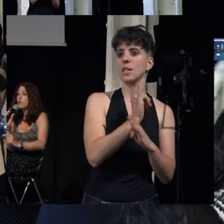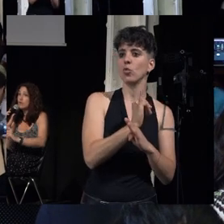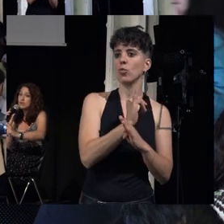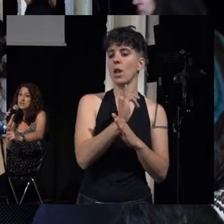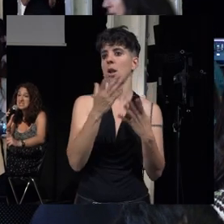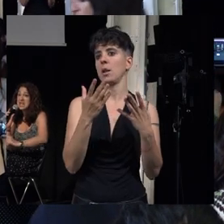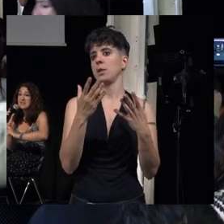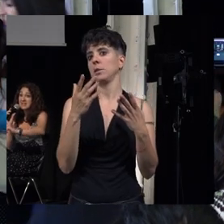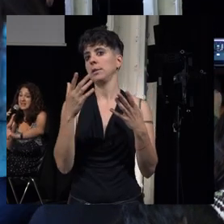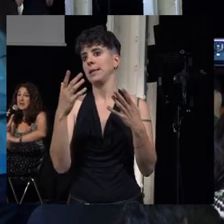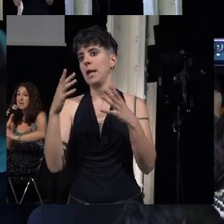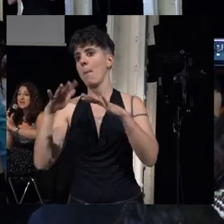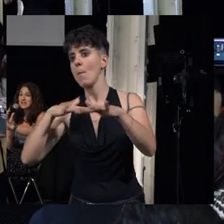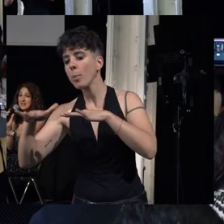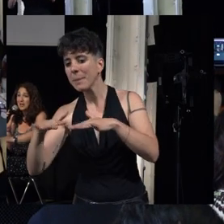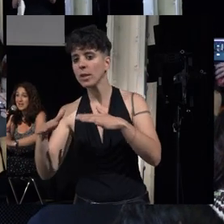institución-movimiento o